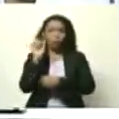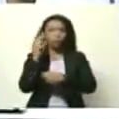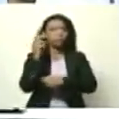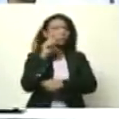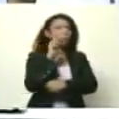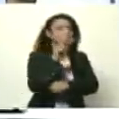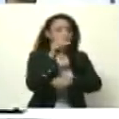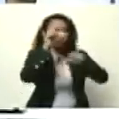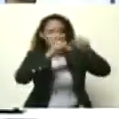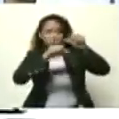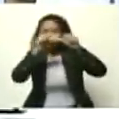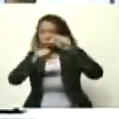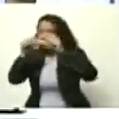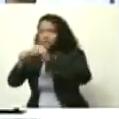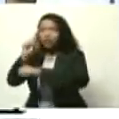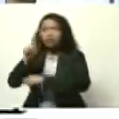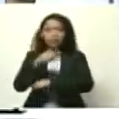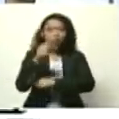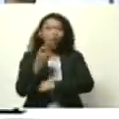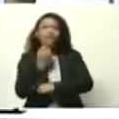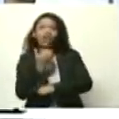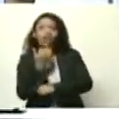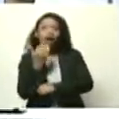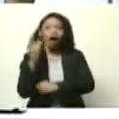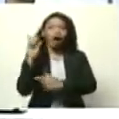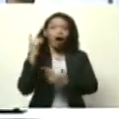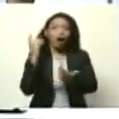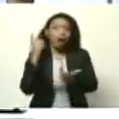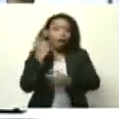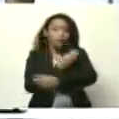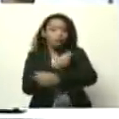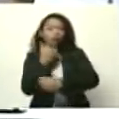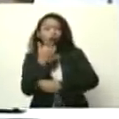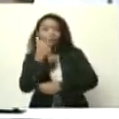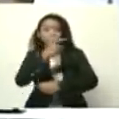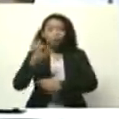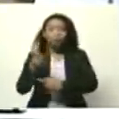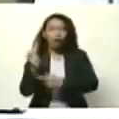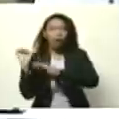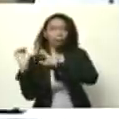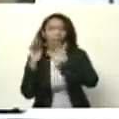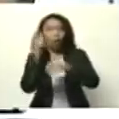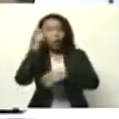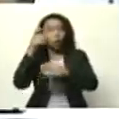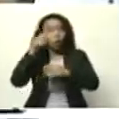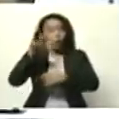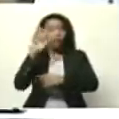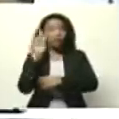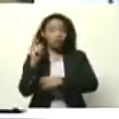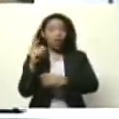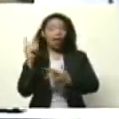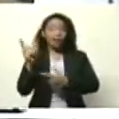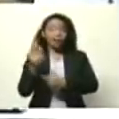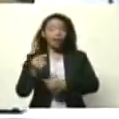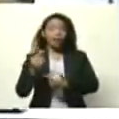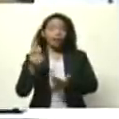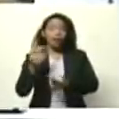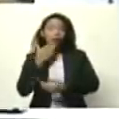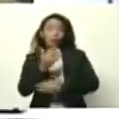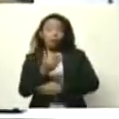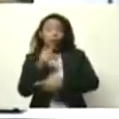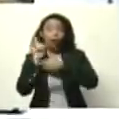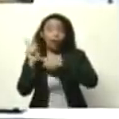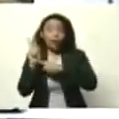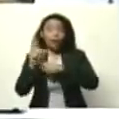chequeando cómo estaba la vacunación, si faltaba vacunación, y en su gran mayoría todo el pueblo venezolano está vacunado y es parte de lo que permite